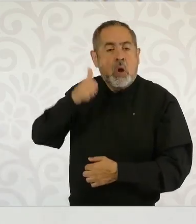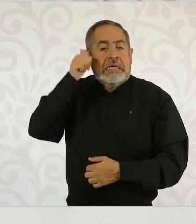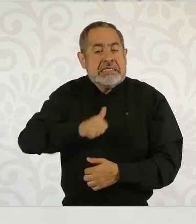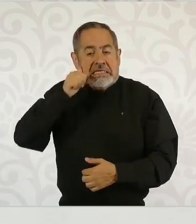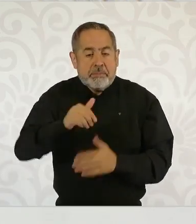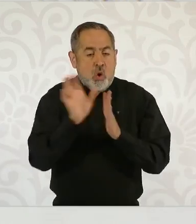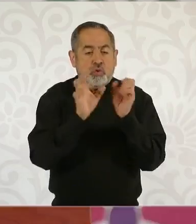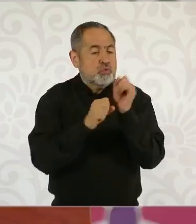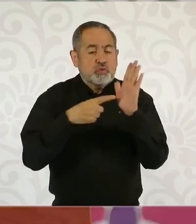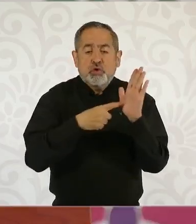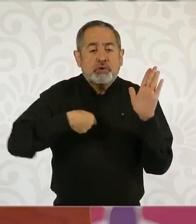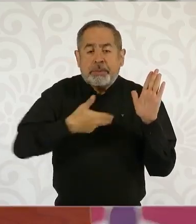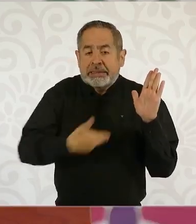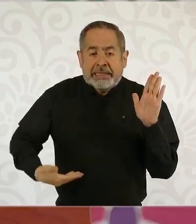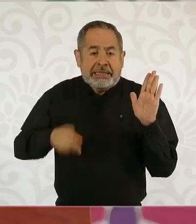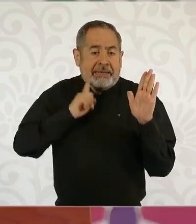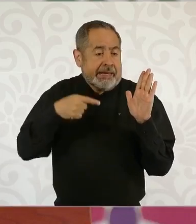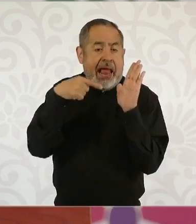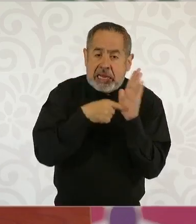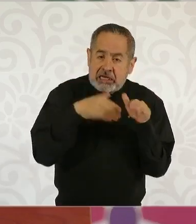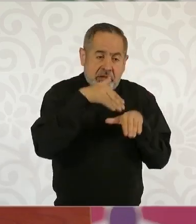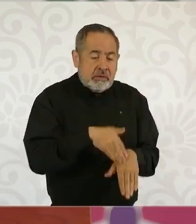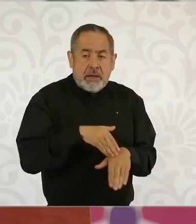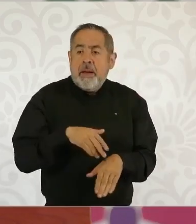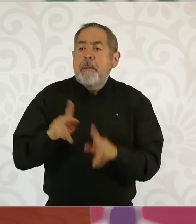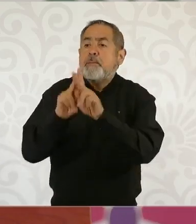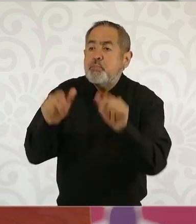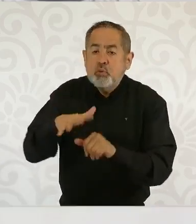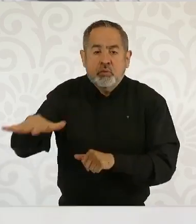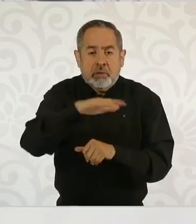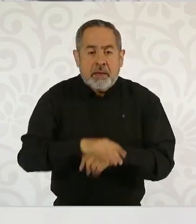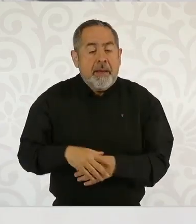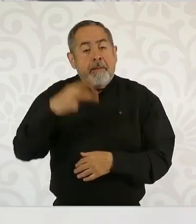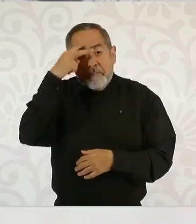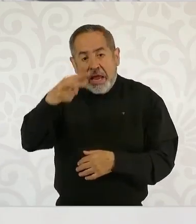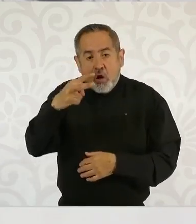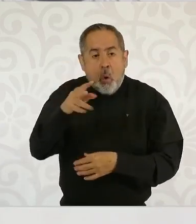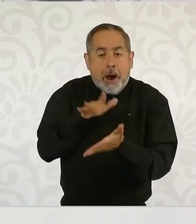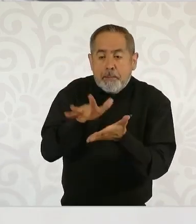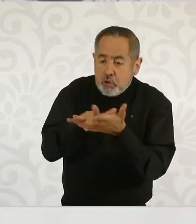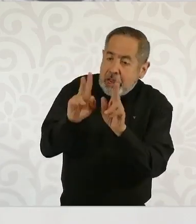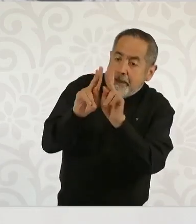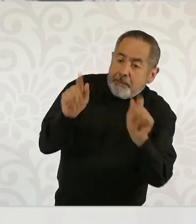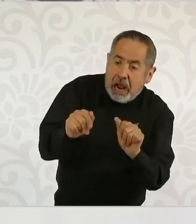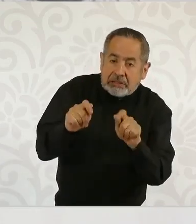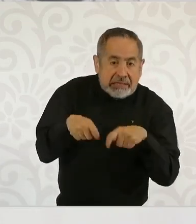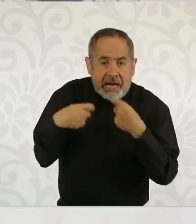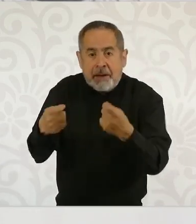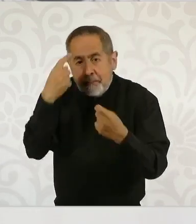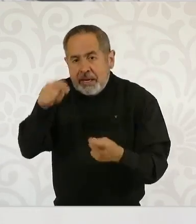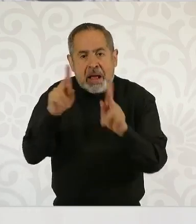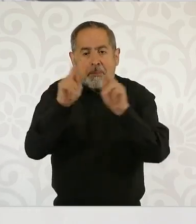de la Constitución y siempre la búsqueda de la paz. México tiene que ser factor de paz siempre y ese es el